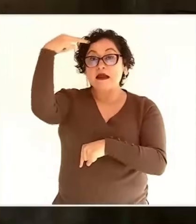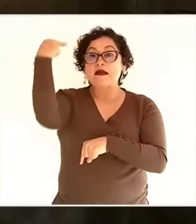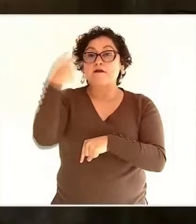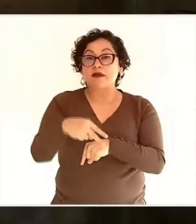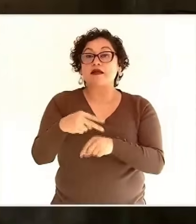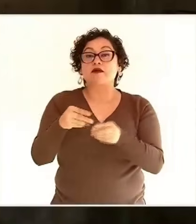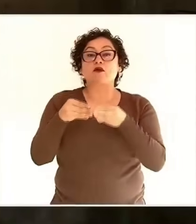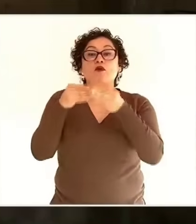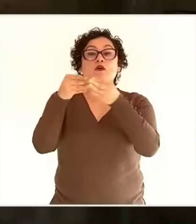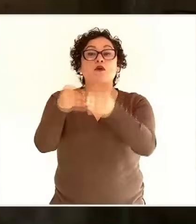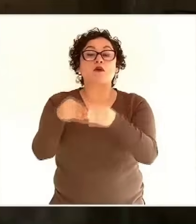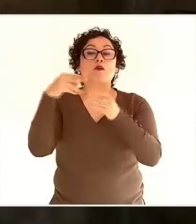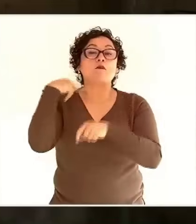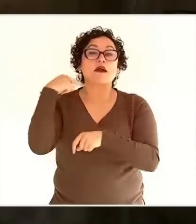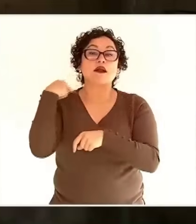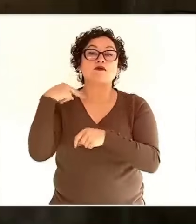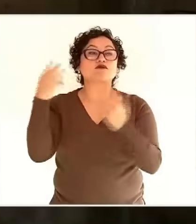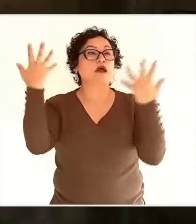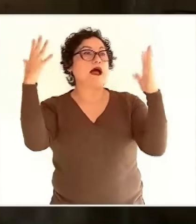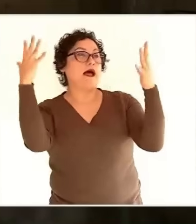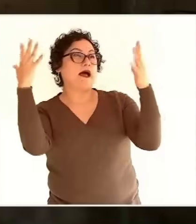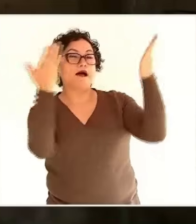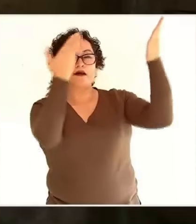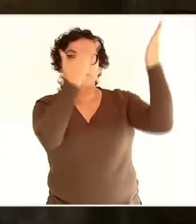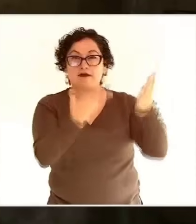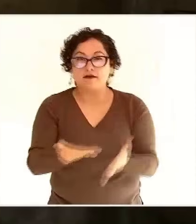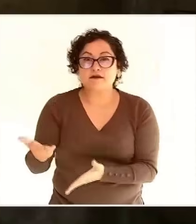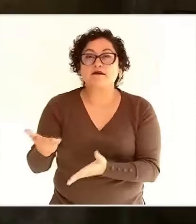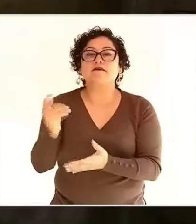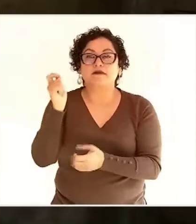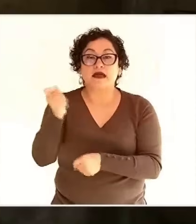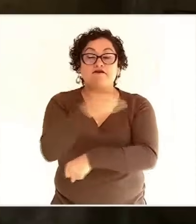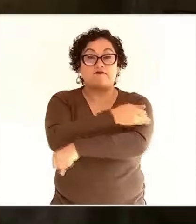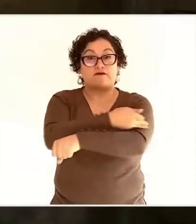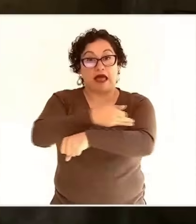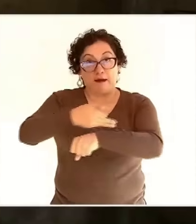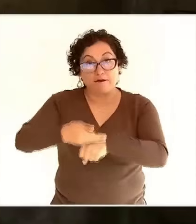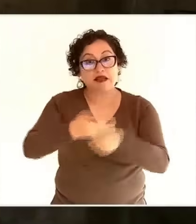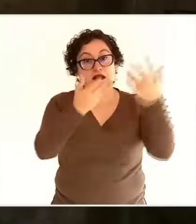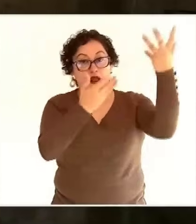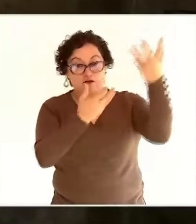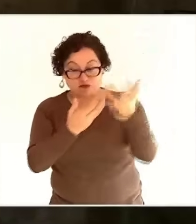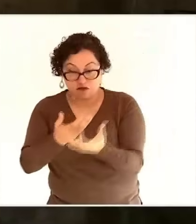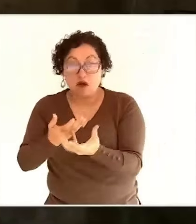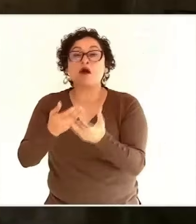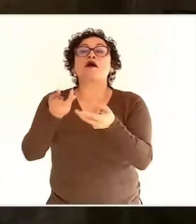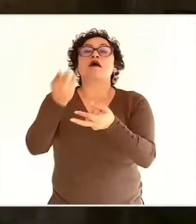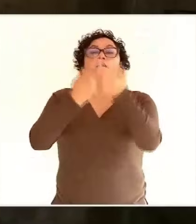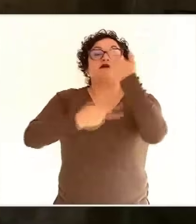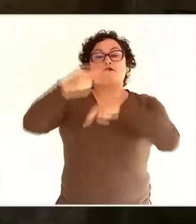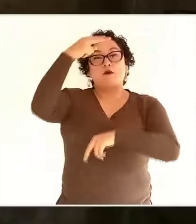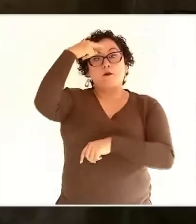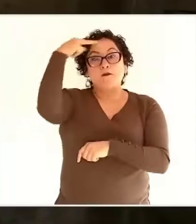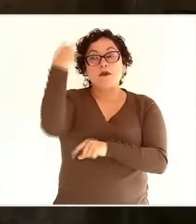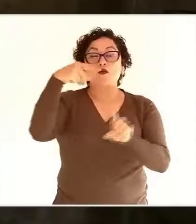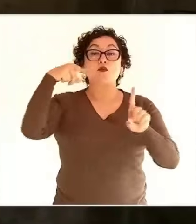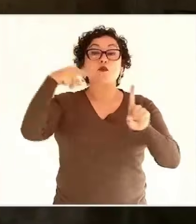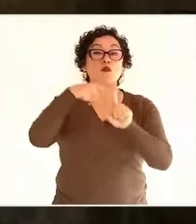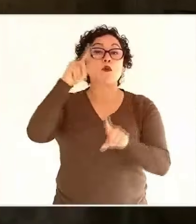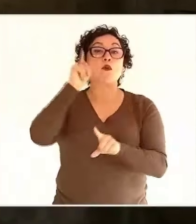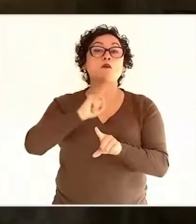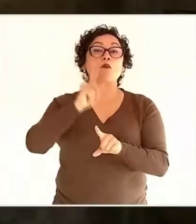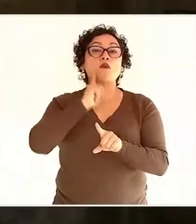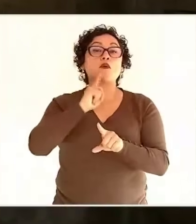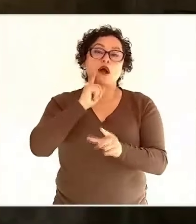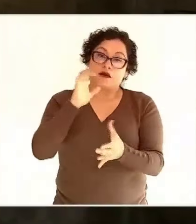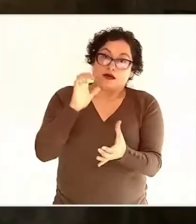puerto de Veracruz. La familia Juárez Maza se instaló en la Ciudad de México y Margarita Maza, en su posición como esposa